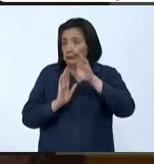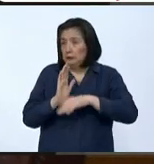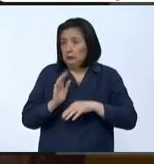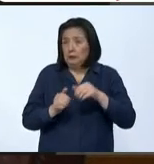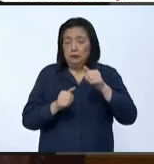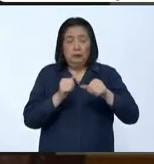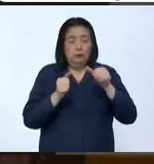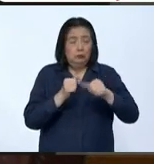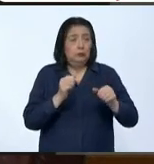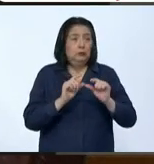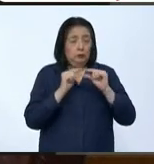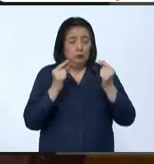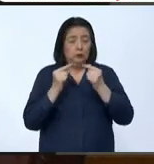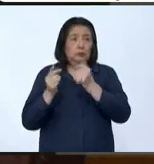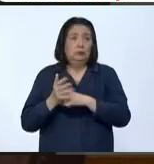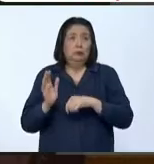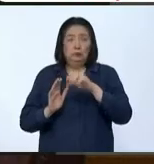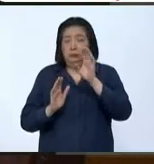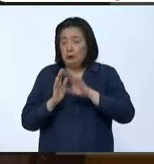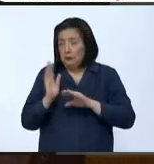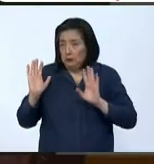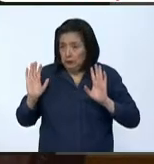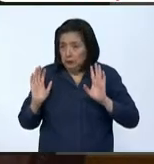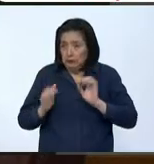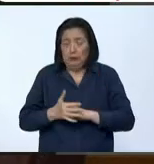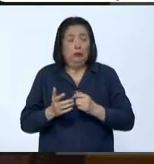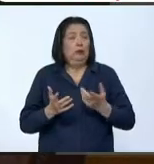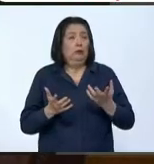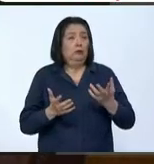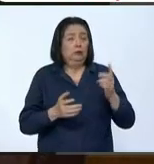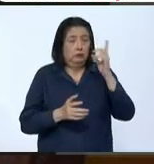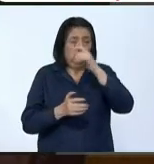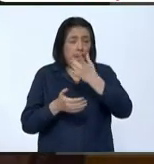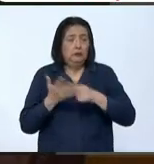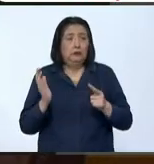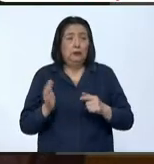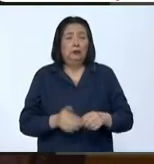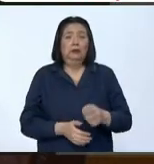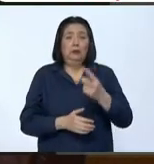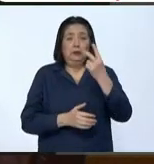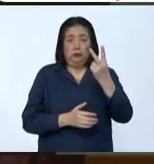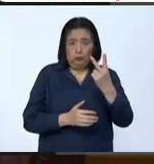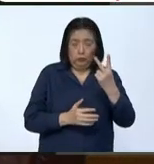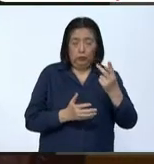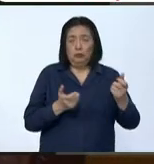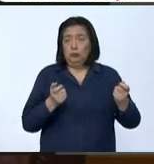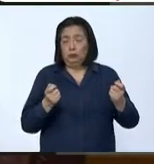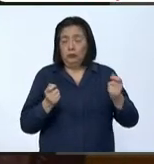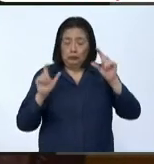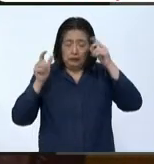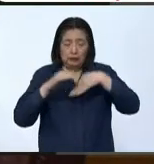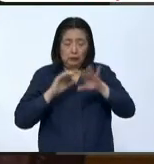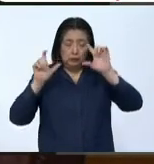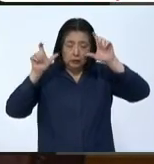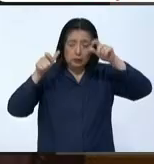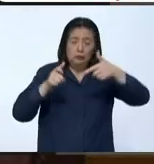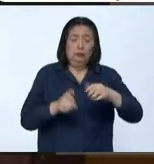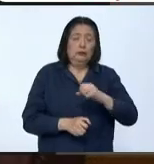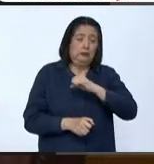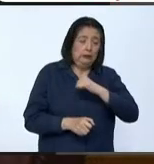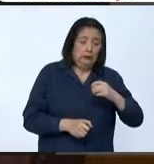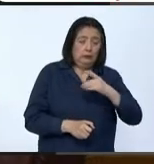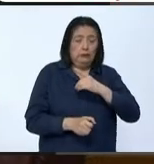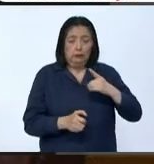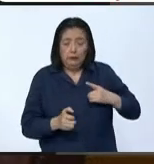número de partidos será menos brusco en cuanto a la bicameralidad no le temamos